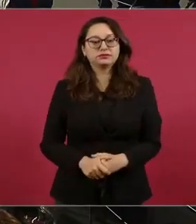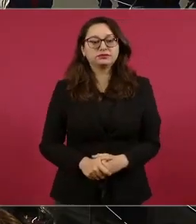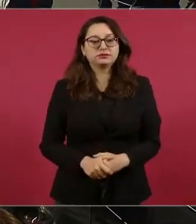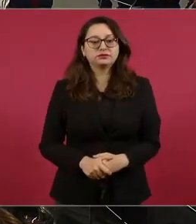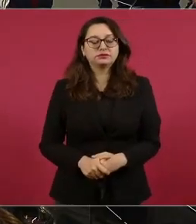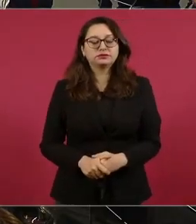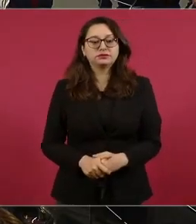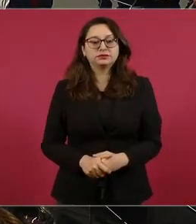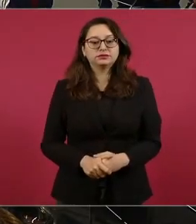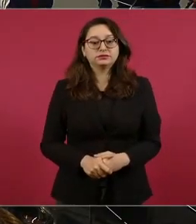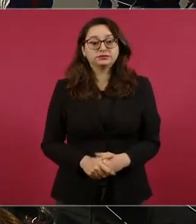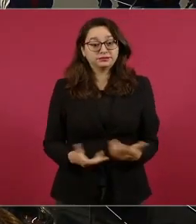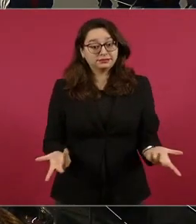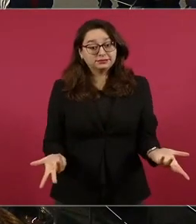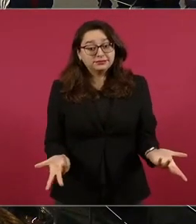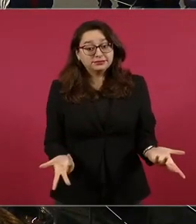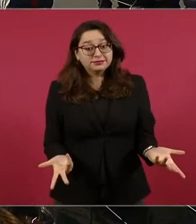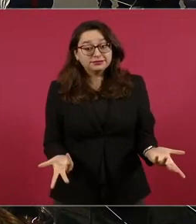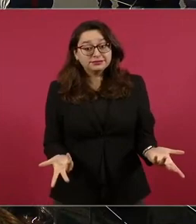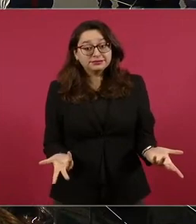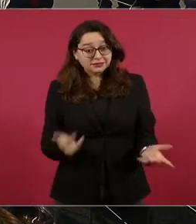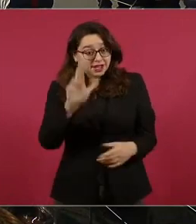ahí ya